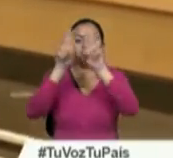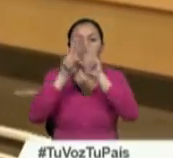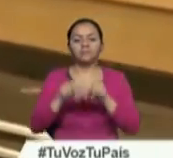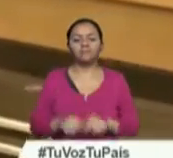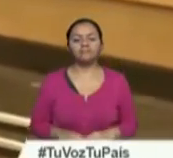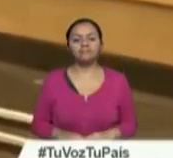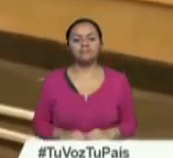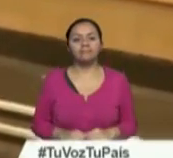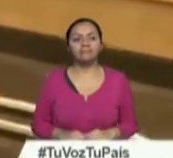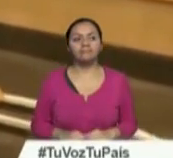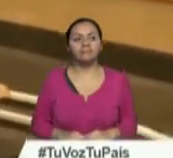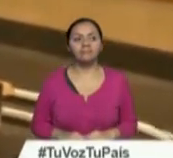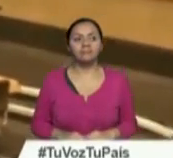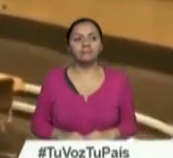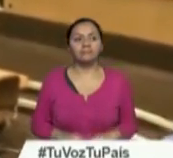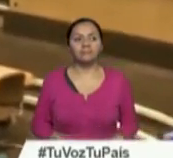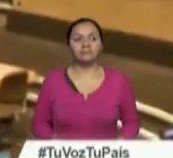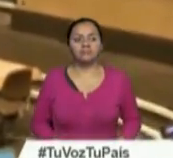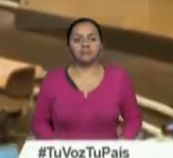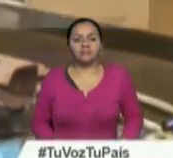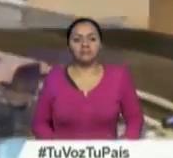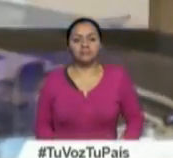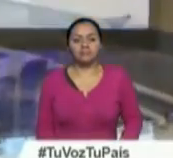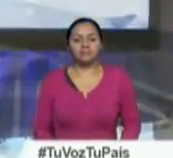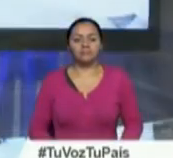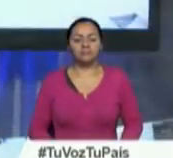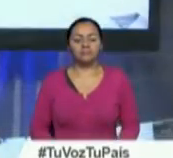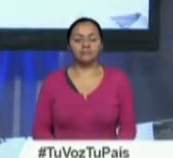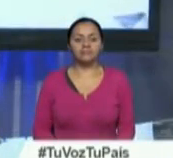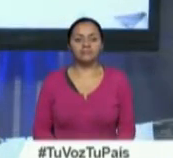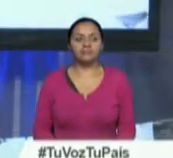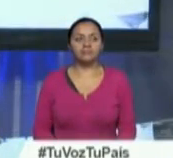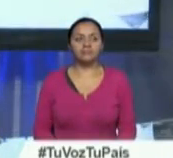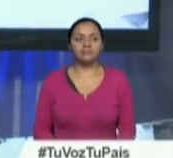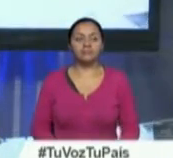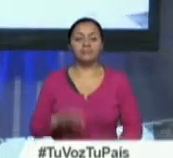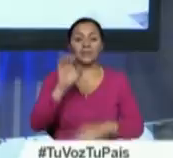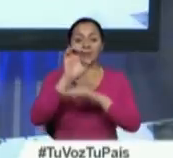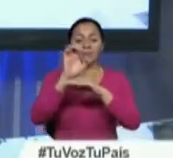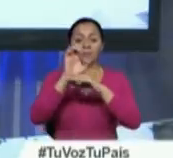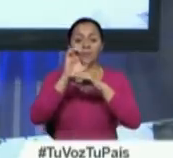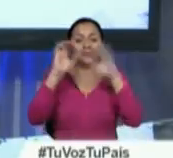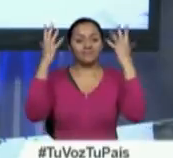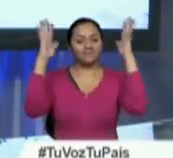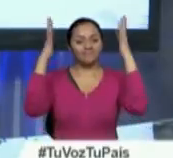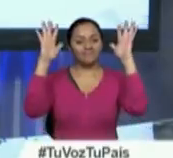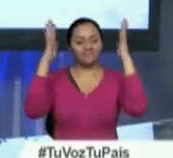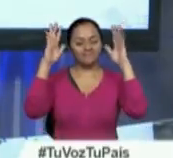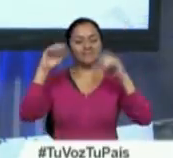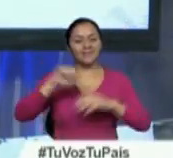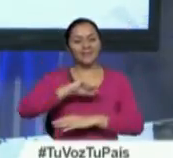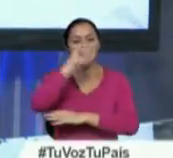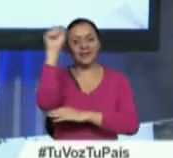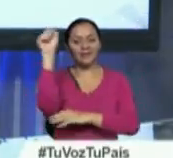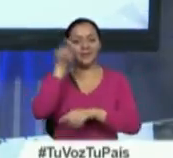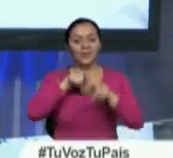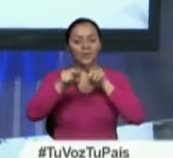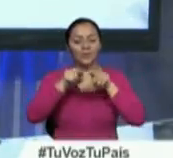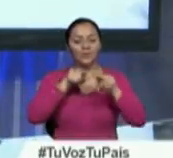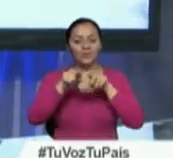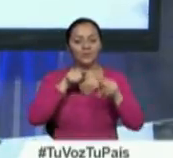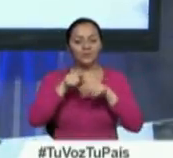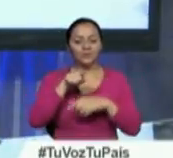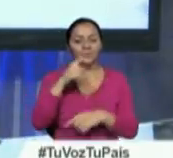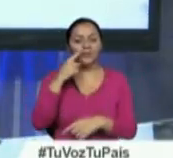Naciones Unidas. Caterine Morejón, Noticiero Ciudadano. Y Ecuador celebra el triunfo de Hand Ice, el dispositivo para personas